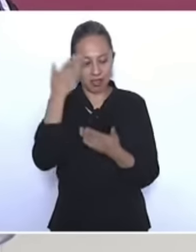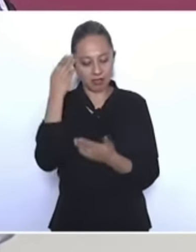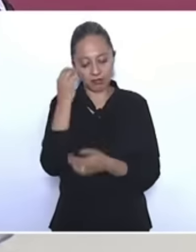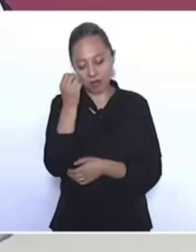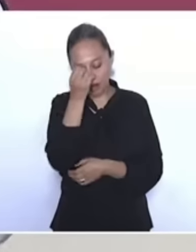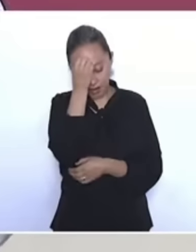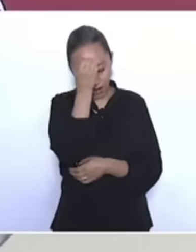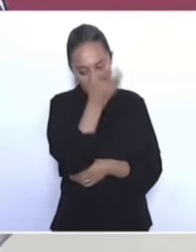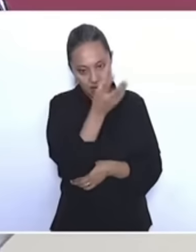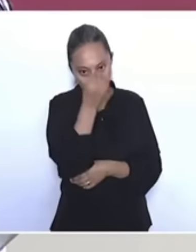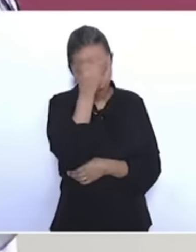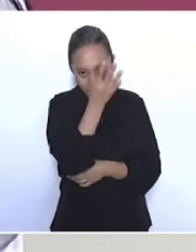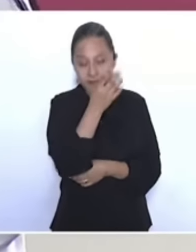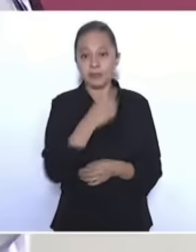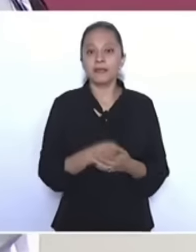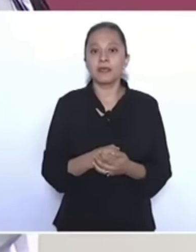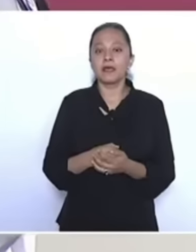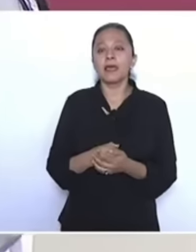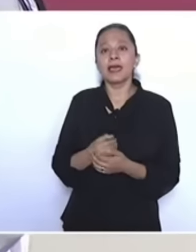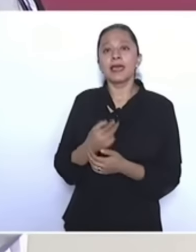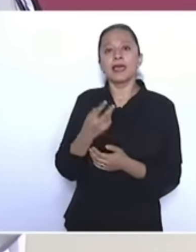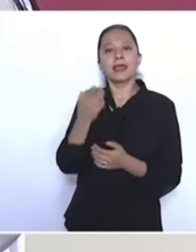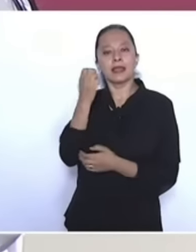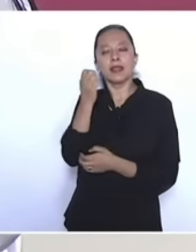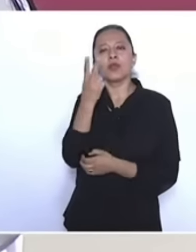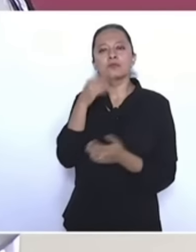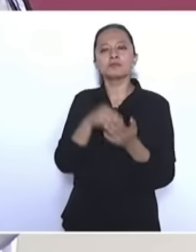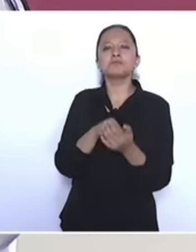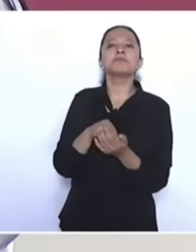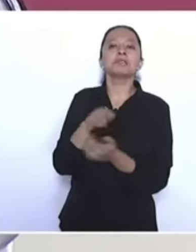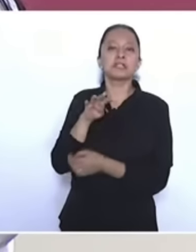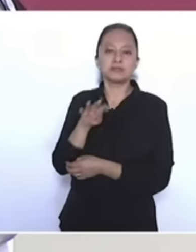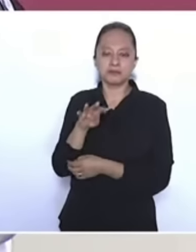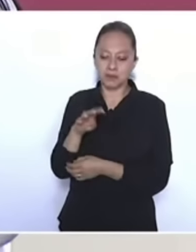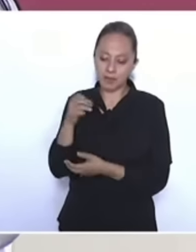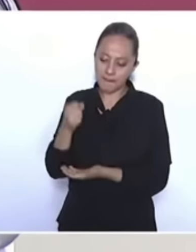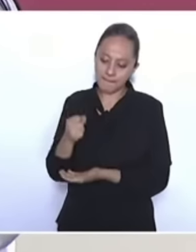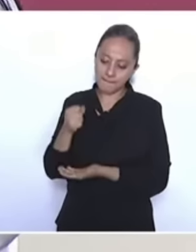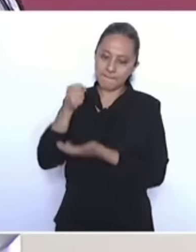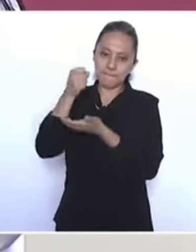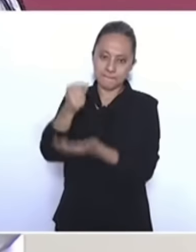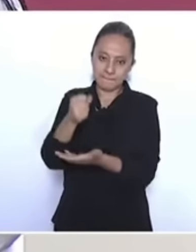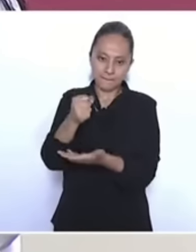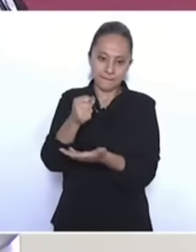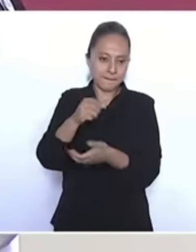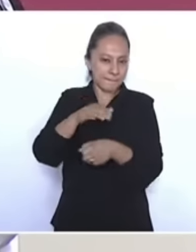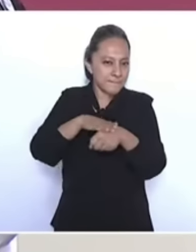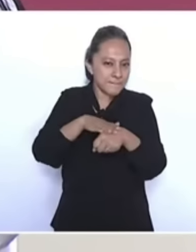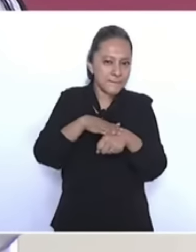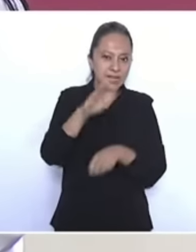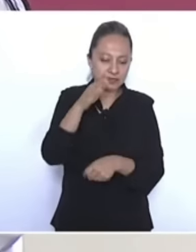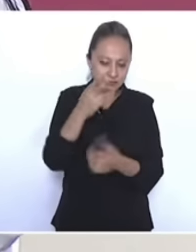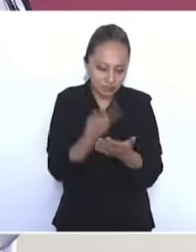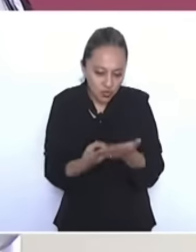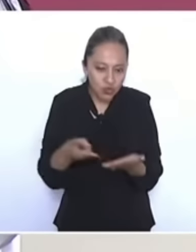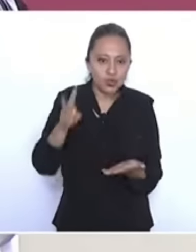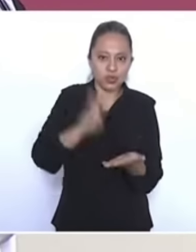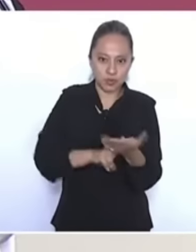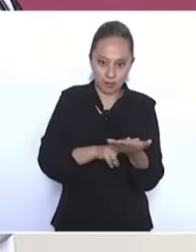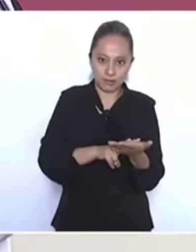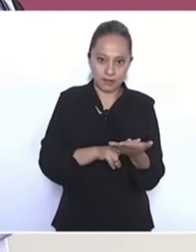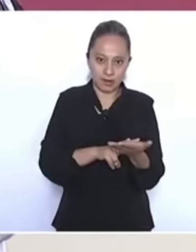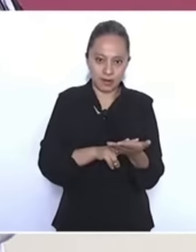de 2019, se aumentó el monto de la pensión para los adultos mayores, se duplicó, se